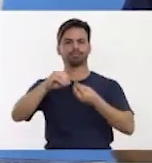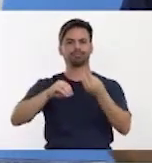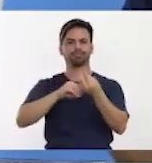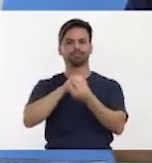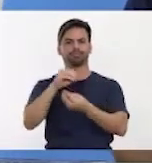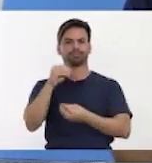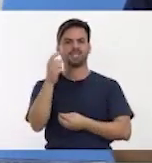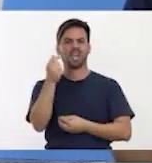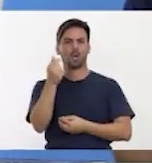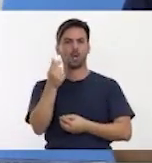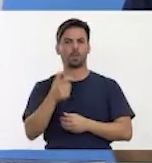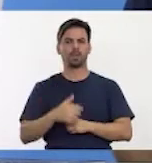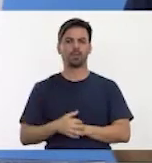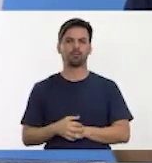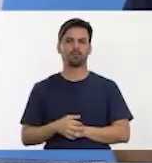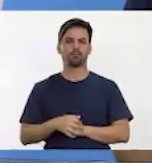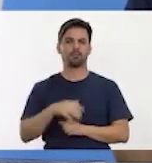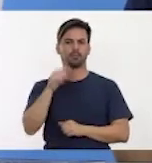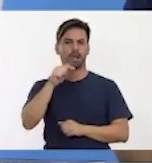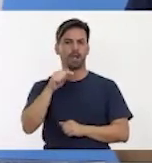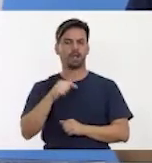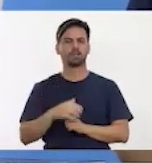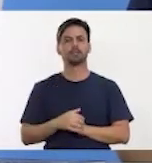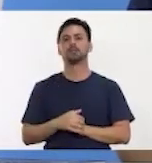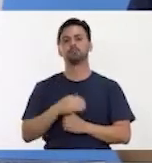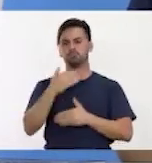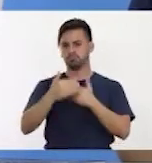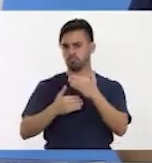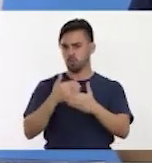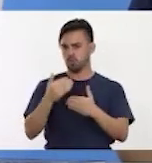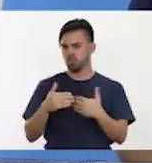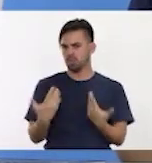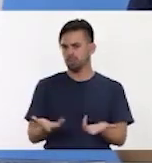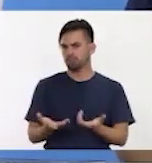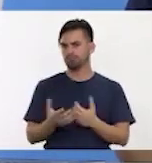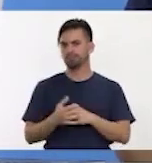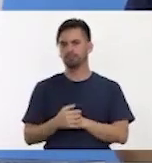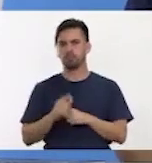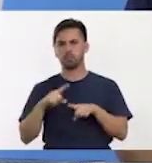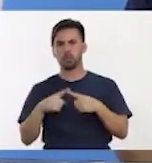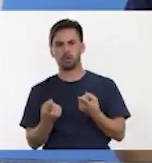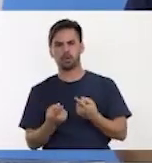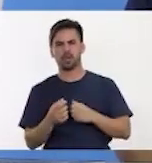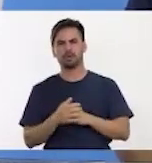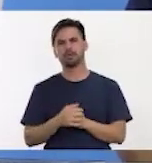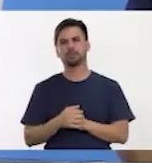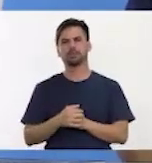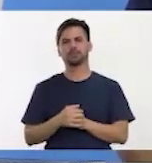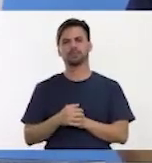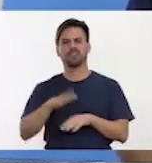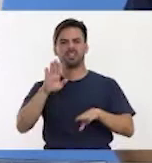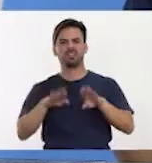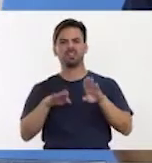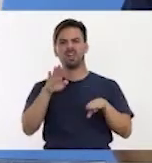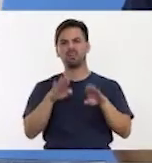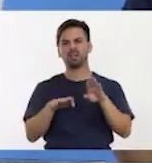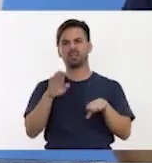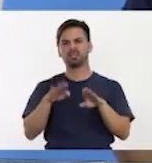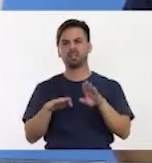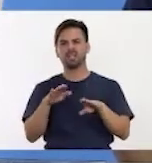un proceso de deformación estructural de su economía. Esa deformación